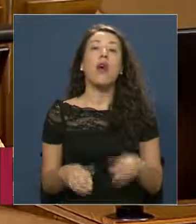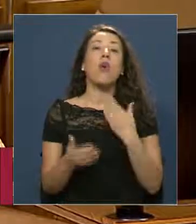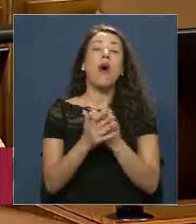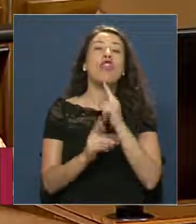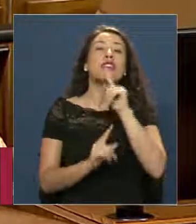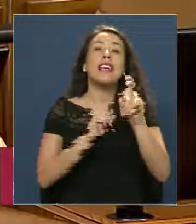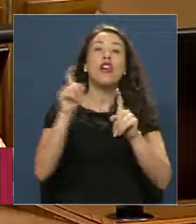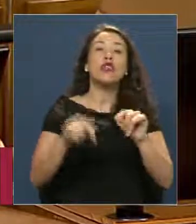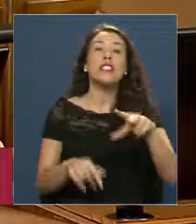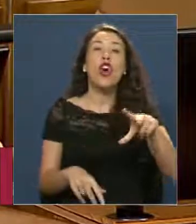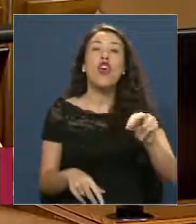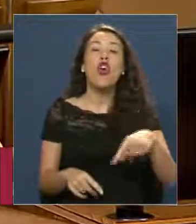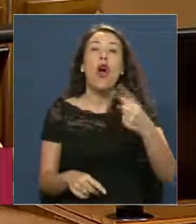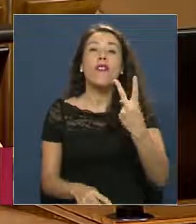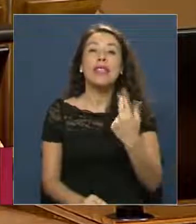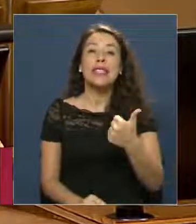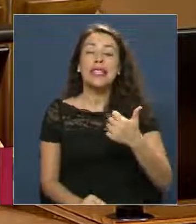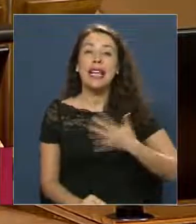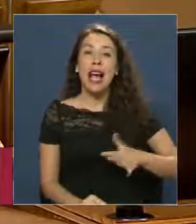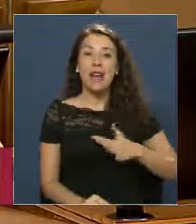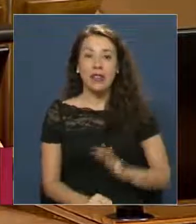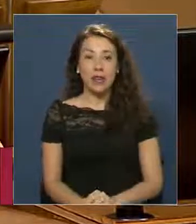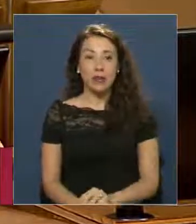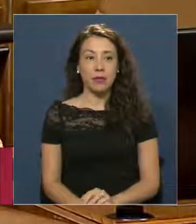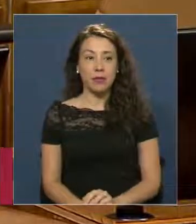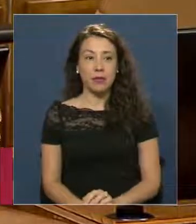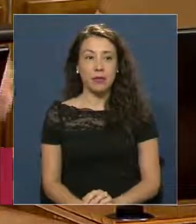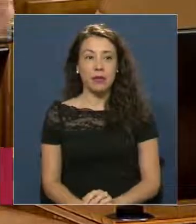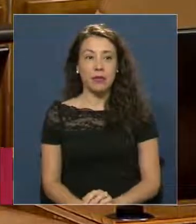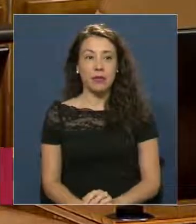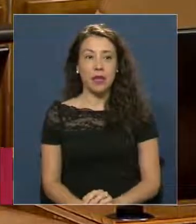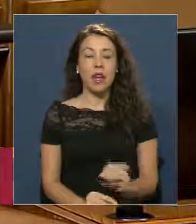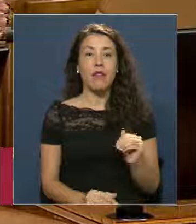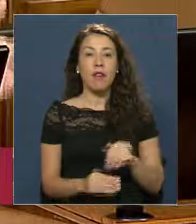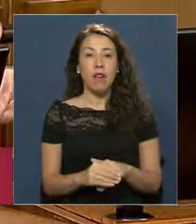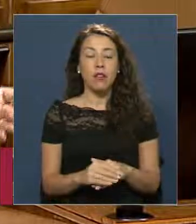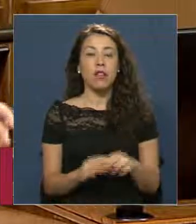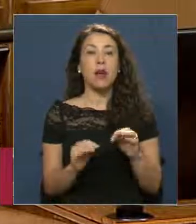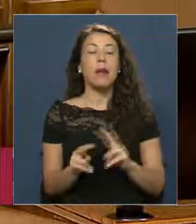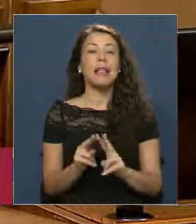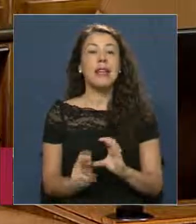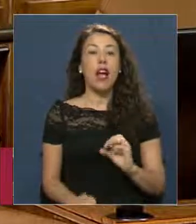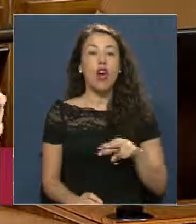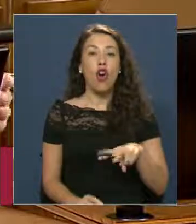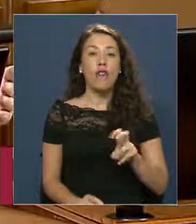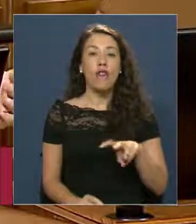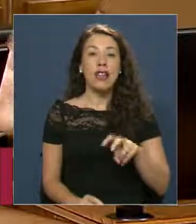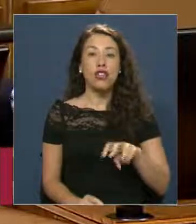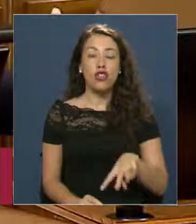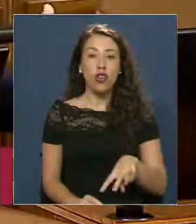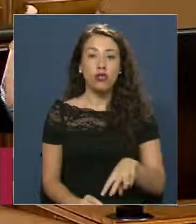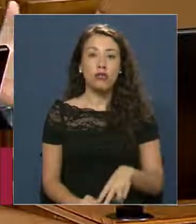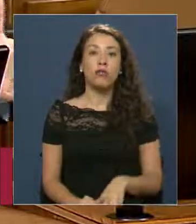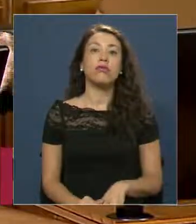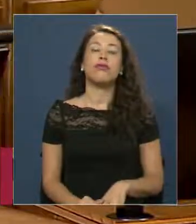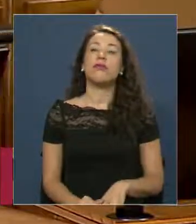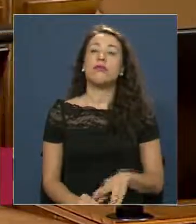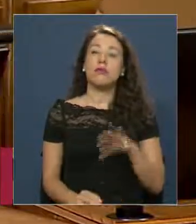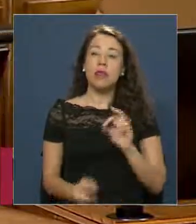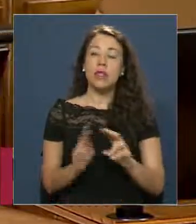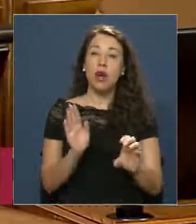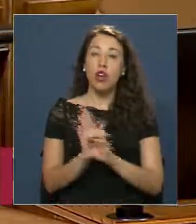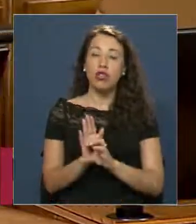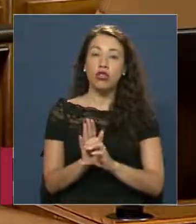26 de abril y vamos a votar para que sea una convención constitucional 100%